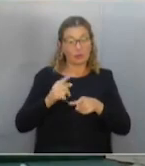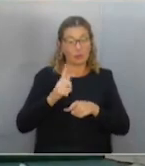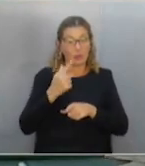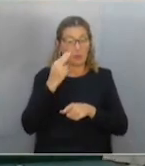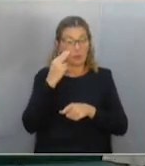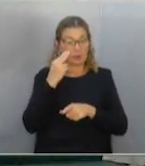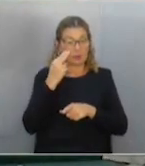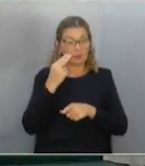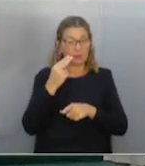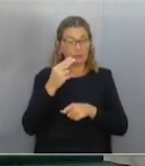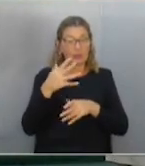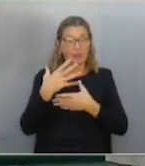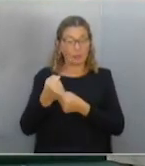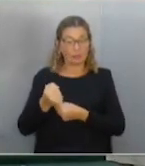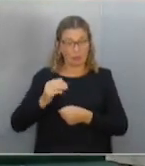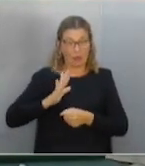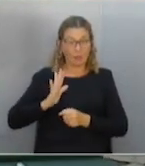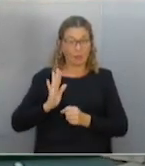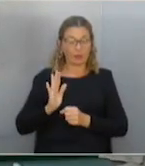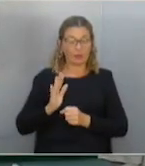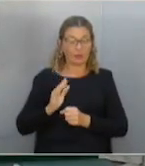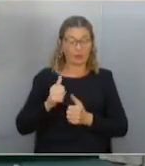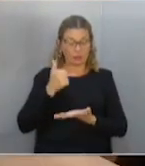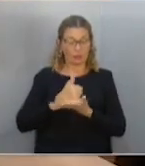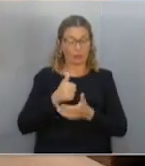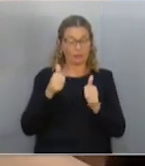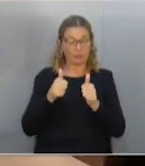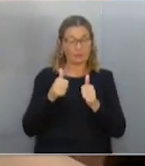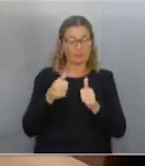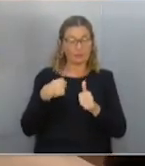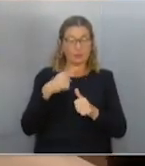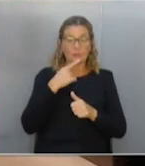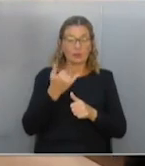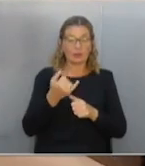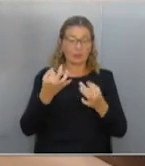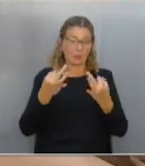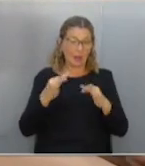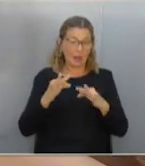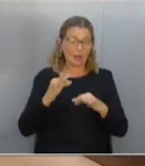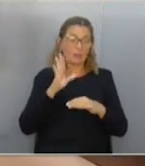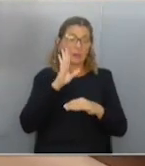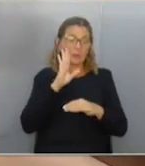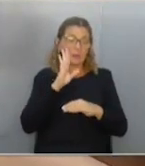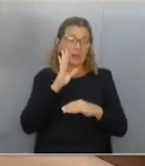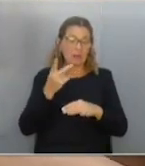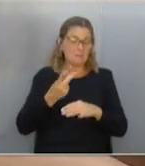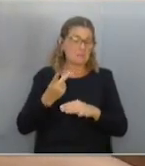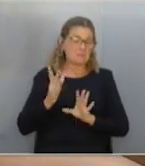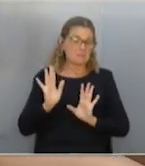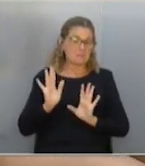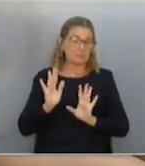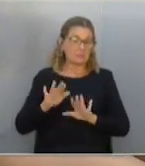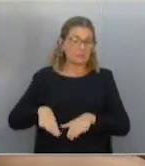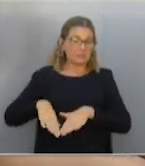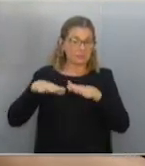Al contrario, si tengo que apoyar a las mujeres, ahí está, todo bien. Yo, por ejemplo, tengo hermana, mi madre, me crié con ella y